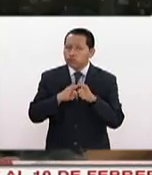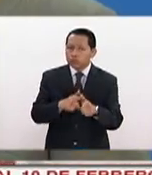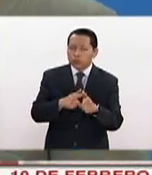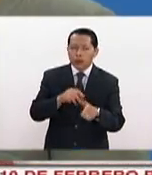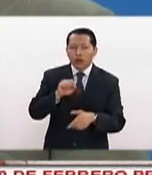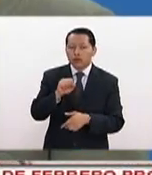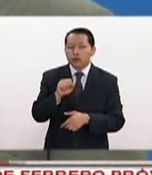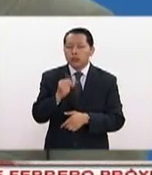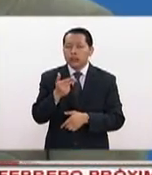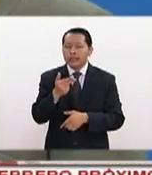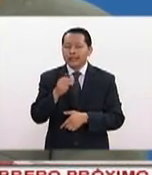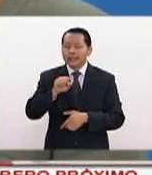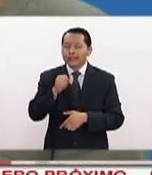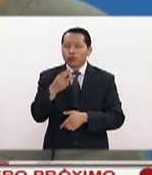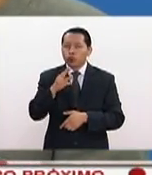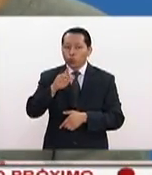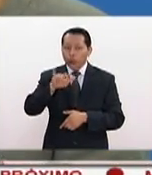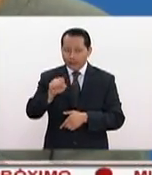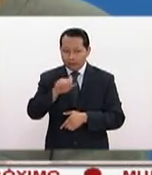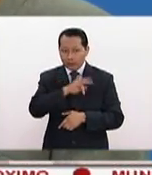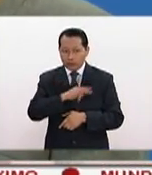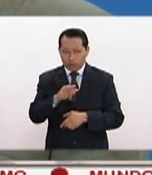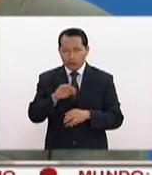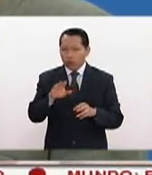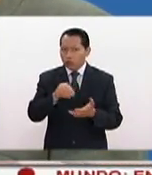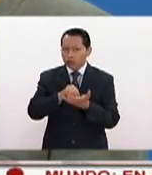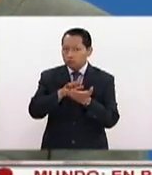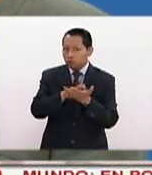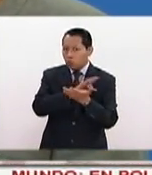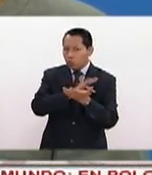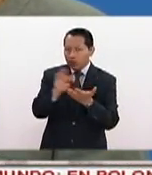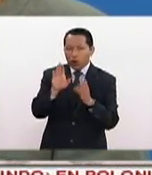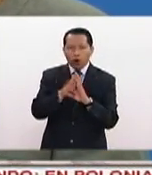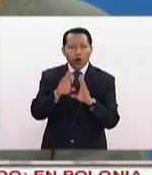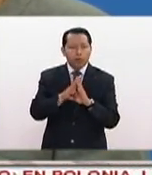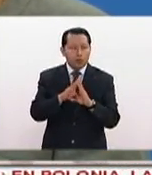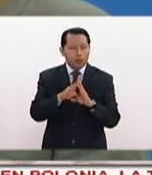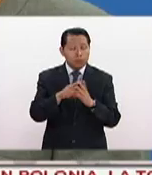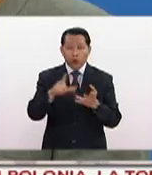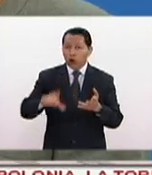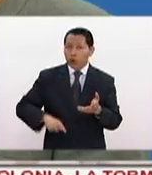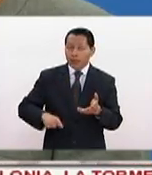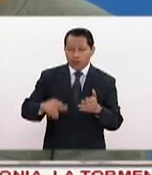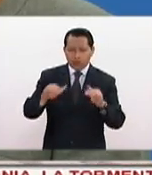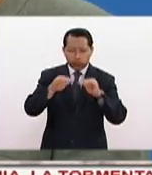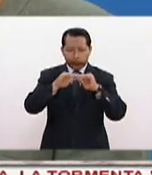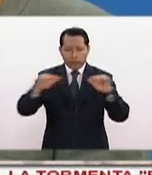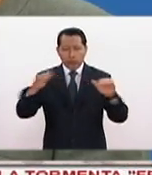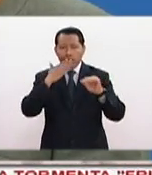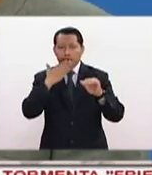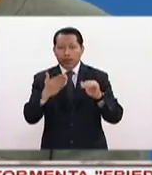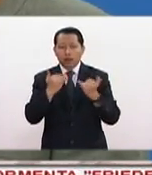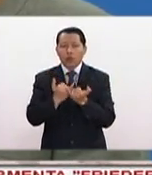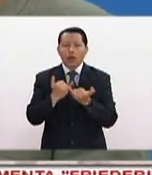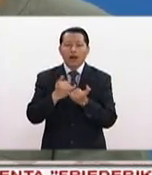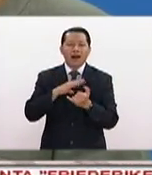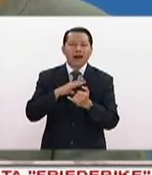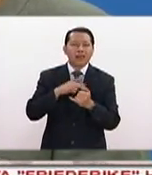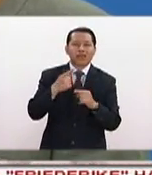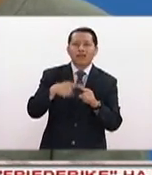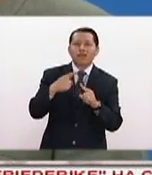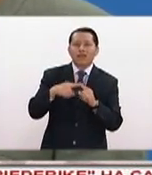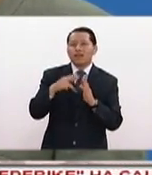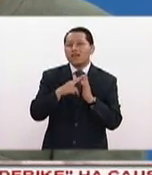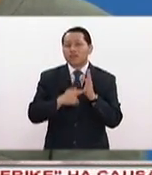Schulz se comprometió a mejorar lo pactado con el objetivo de lograr una sanidad pública más igualitaria y levantar las restricciones